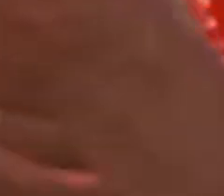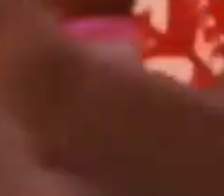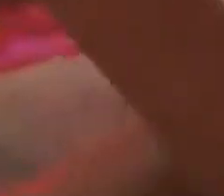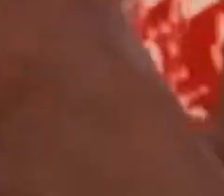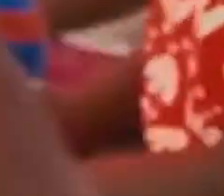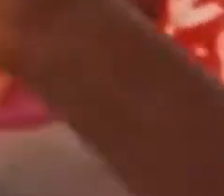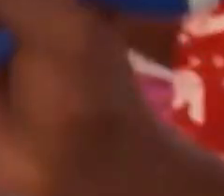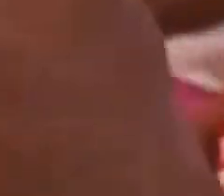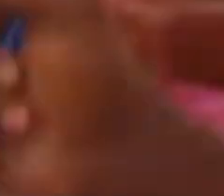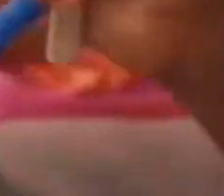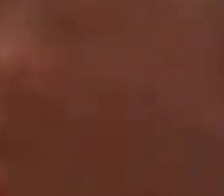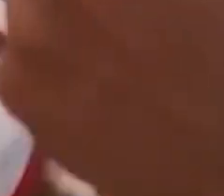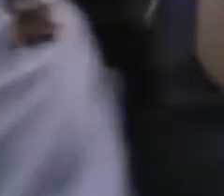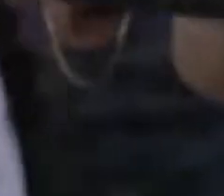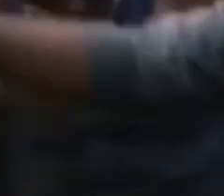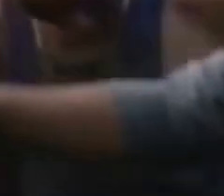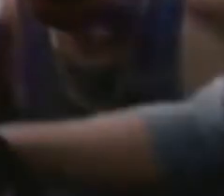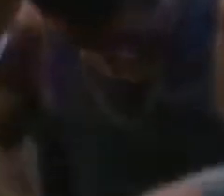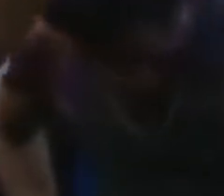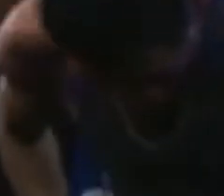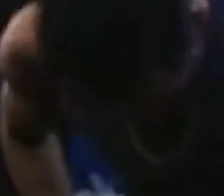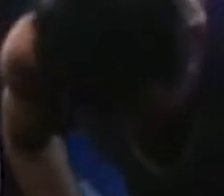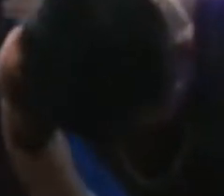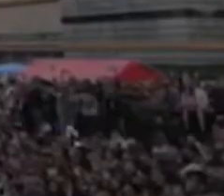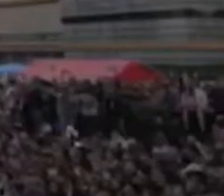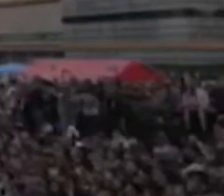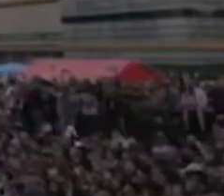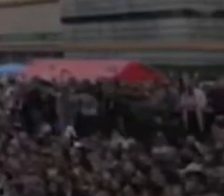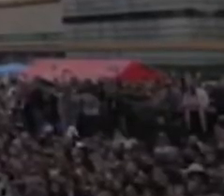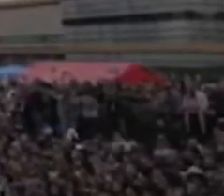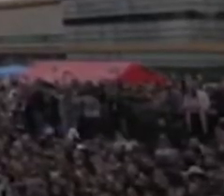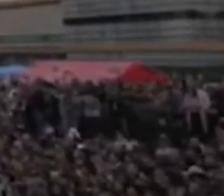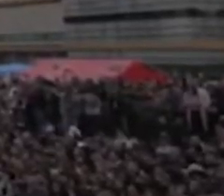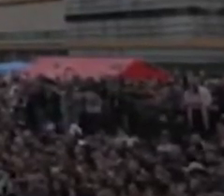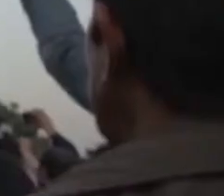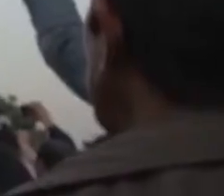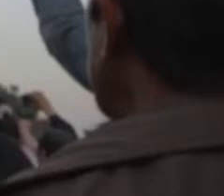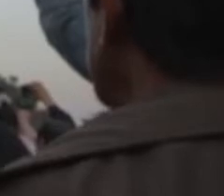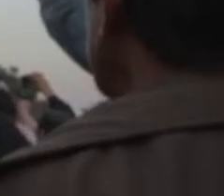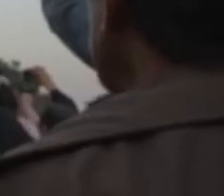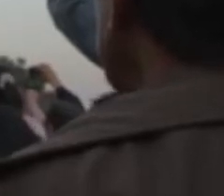Doc TV Latinoamérica explora el efecto de la música en nuestros pueblos.